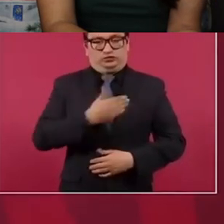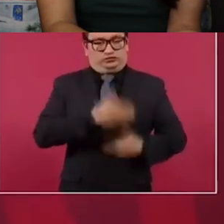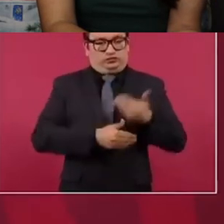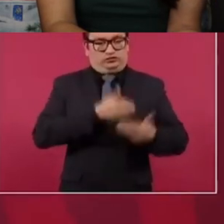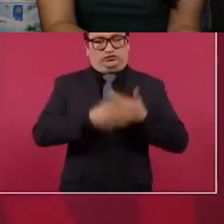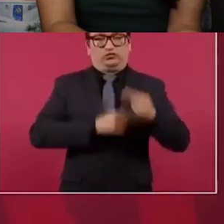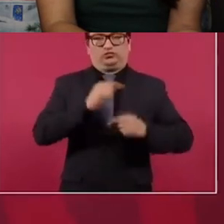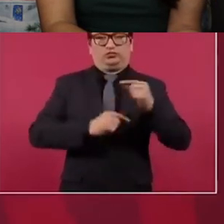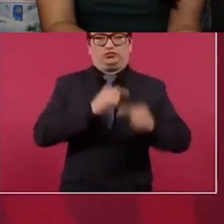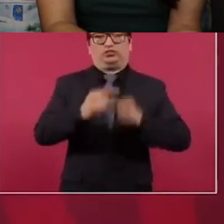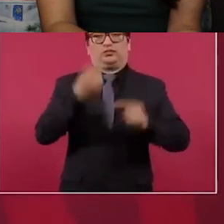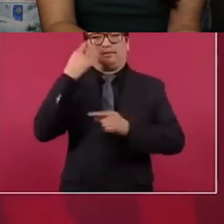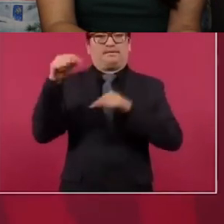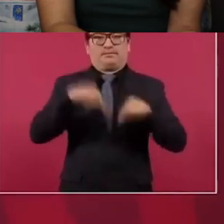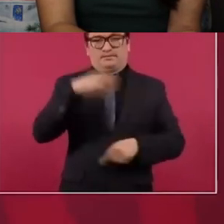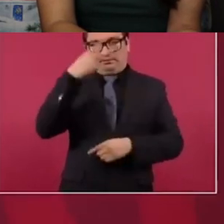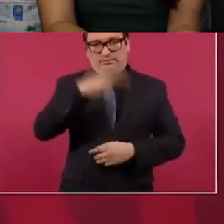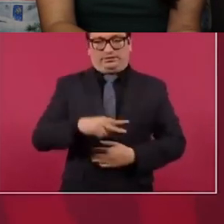vamos procurando para México.